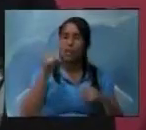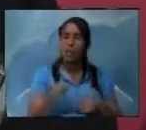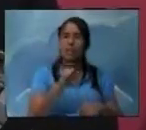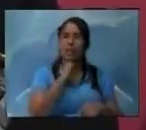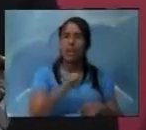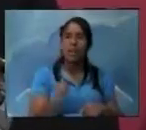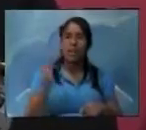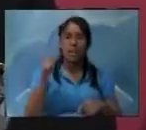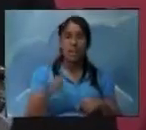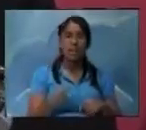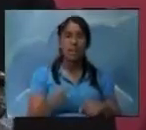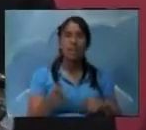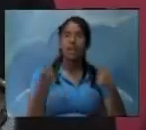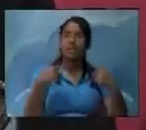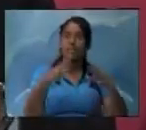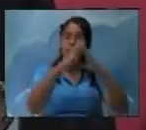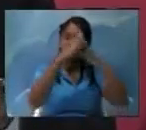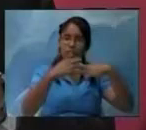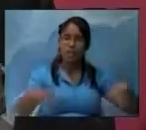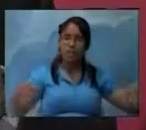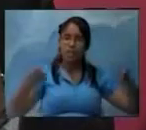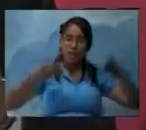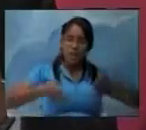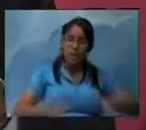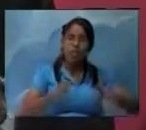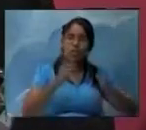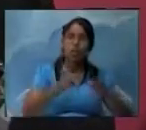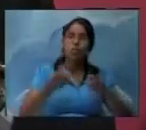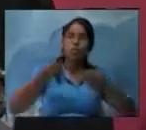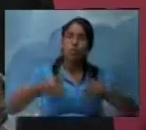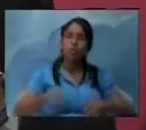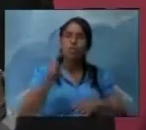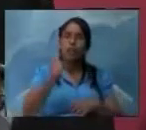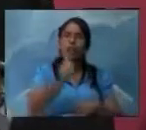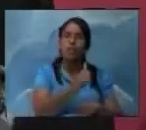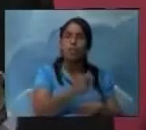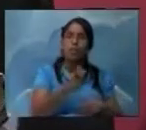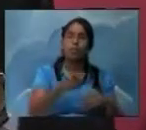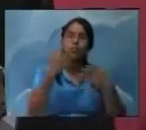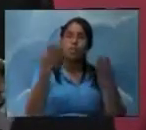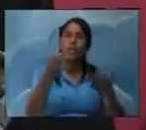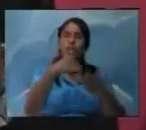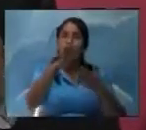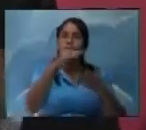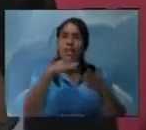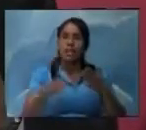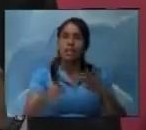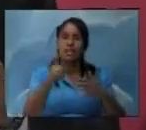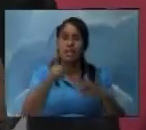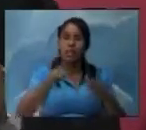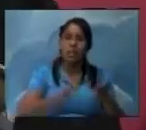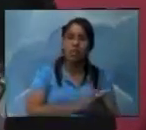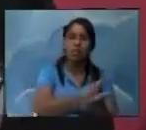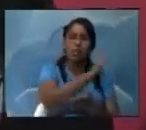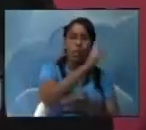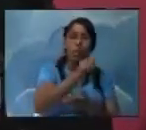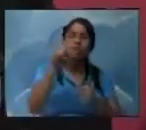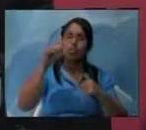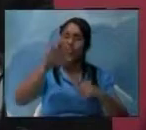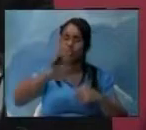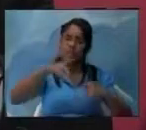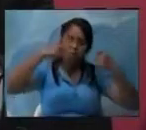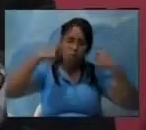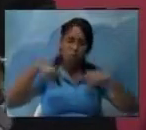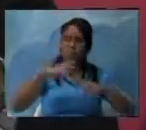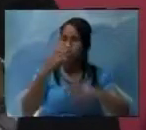es que esta leve tribulación momentánea produce cada vez un peso de excelencia de gloria. Si hoy estás